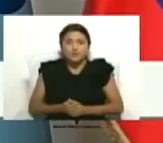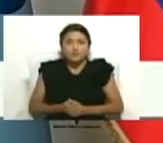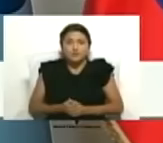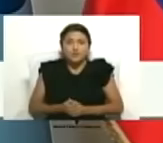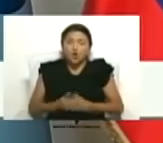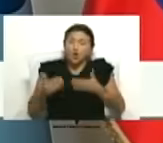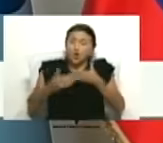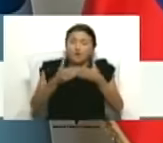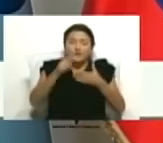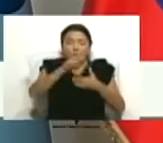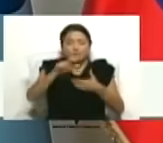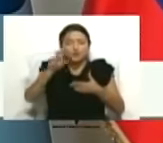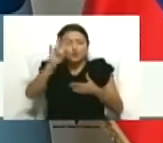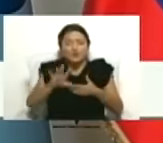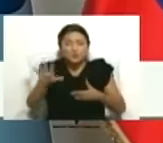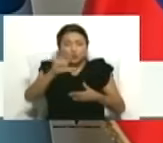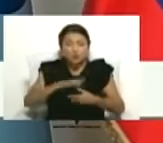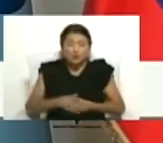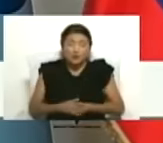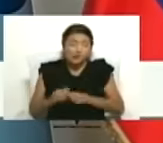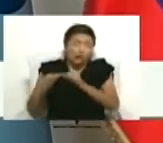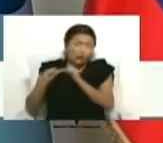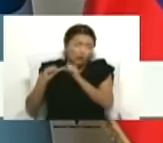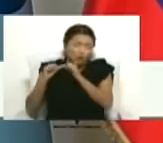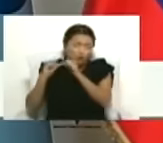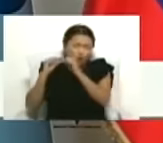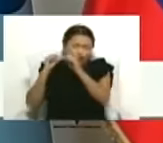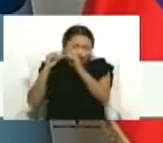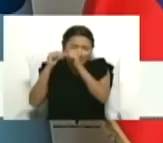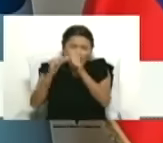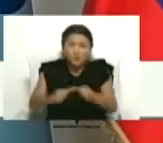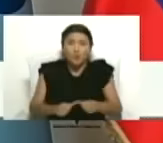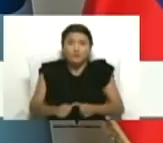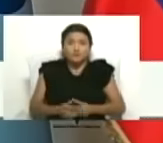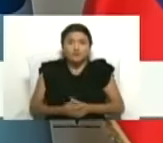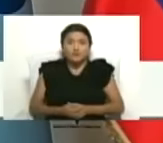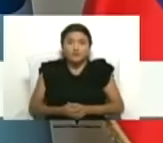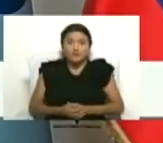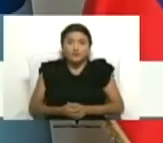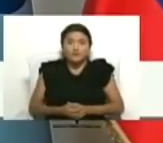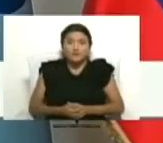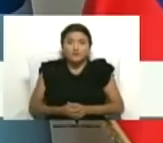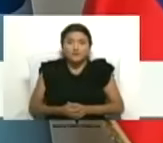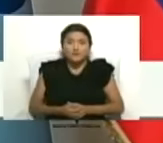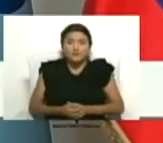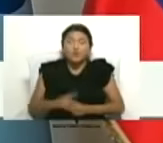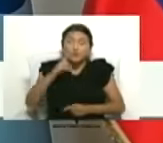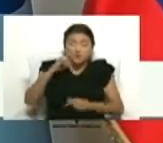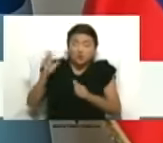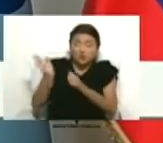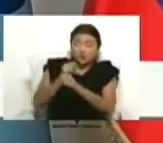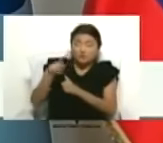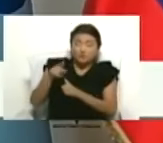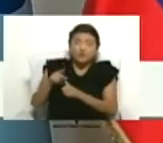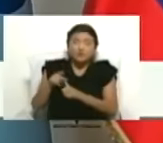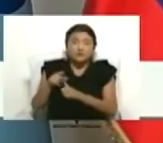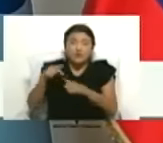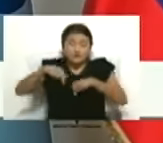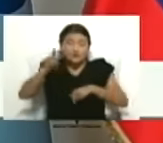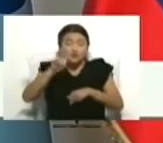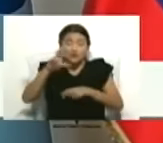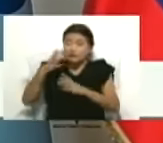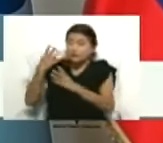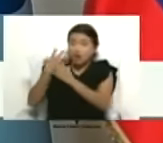contra el pueblo de Venezuela. No han cesado de conspirar un solo día desde que fueron descubiertos dentro de Venezuela